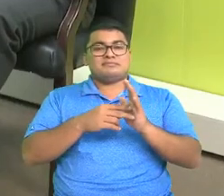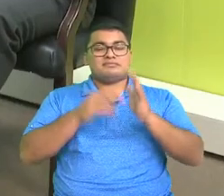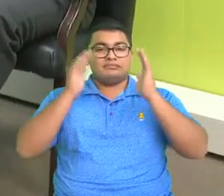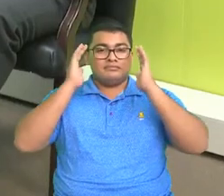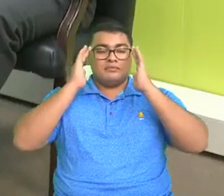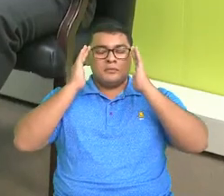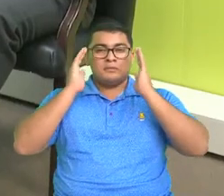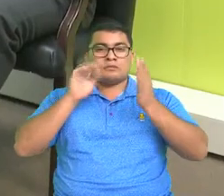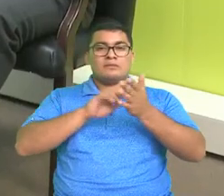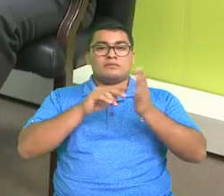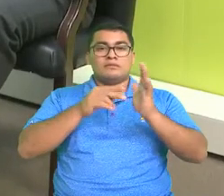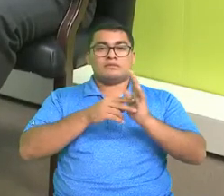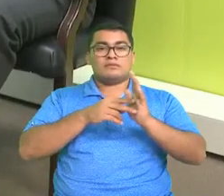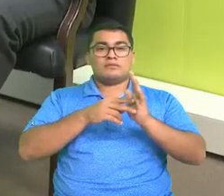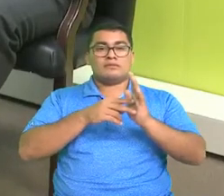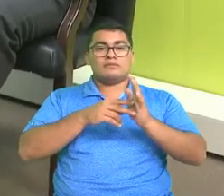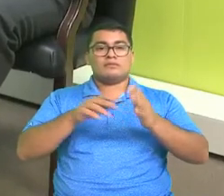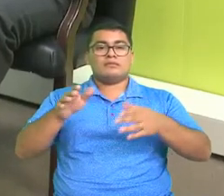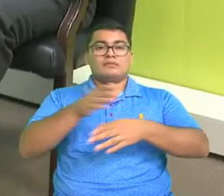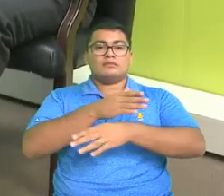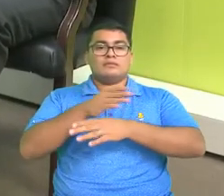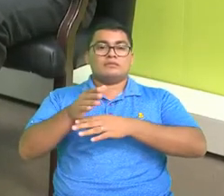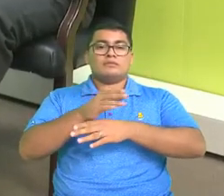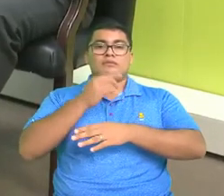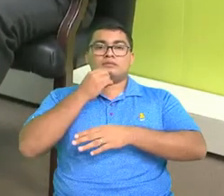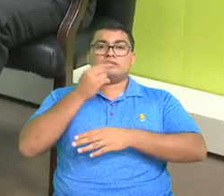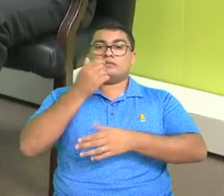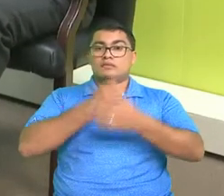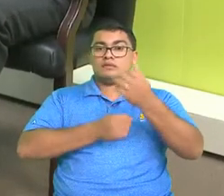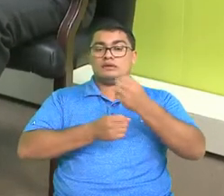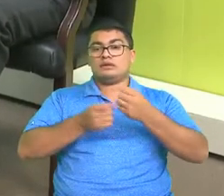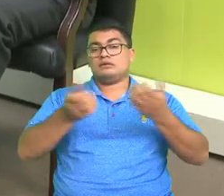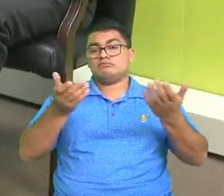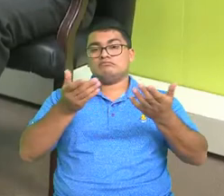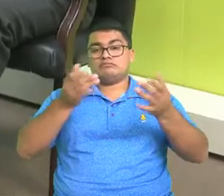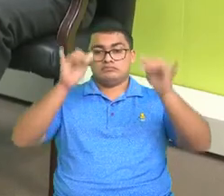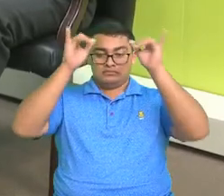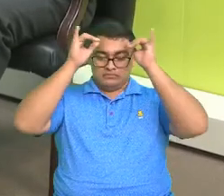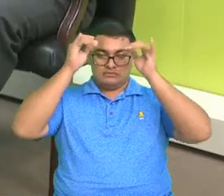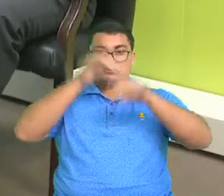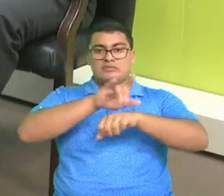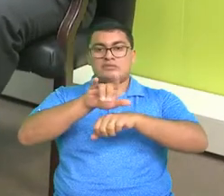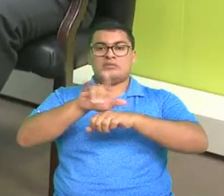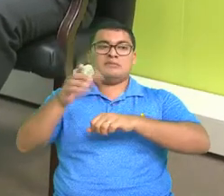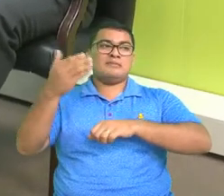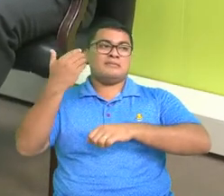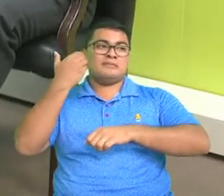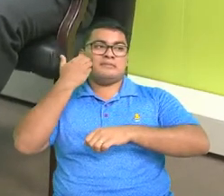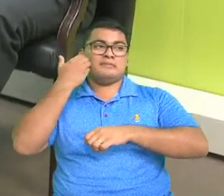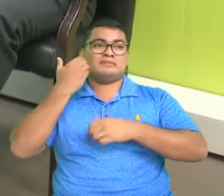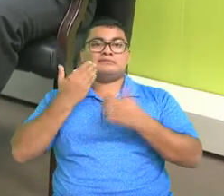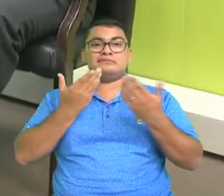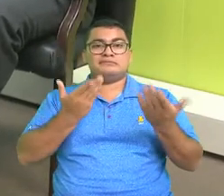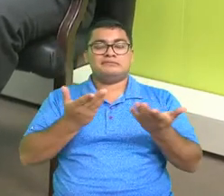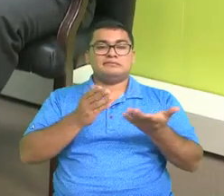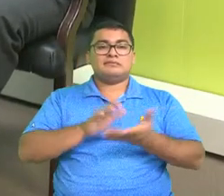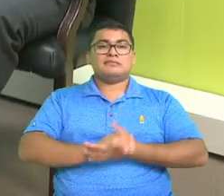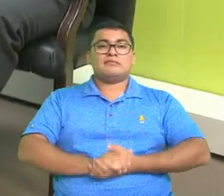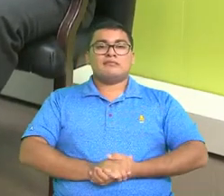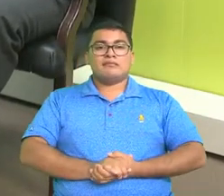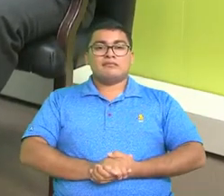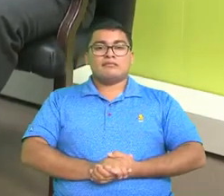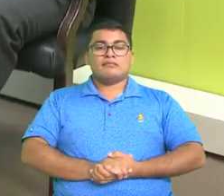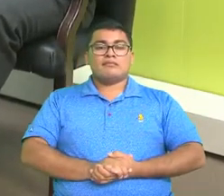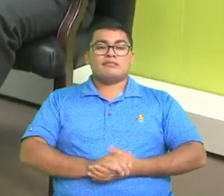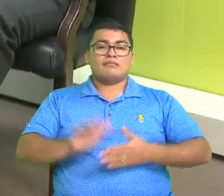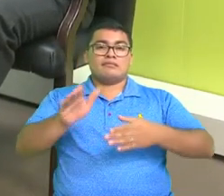descartaste que sea una intolerancia, una alergia a la proteína de la leche de vaca. Ya empezás a buscar enfermedades más específicas, en este caso. Sí.